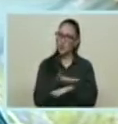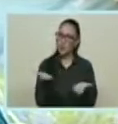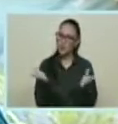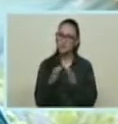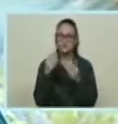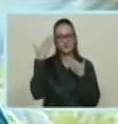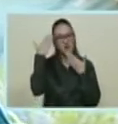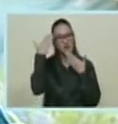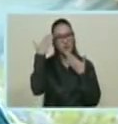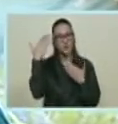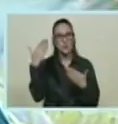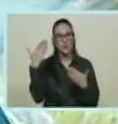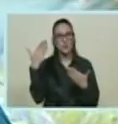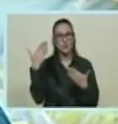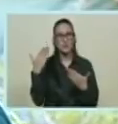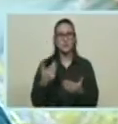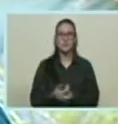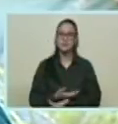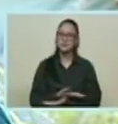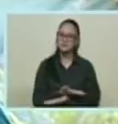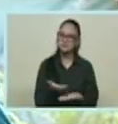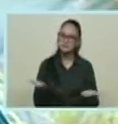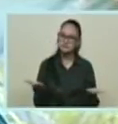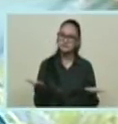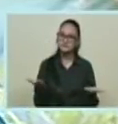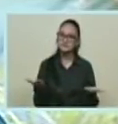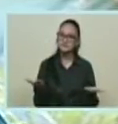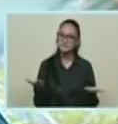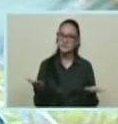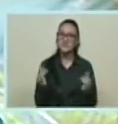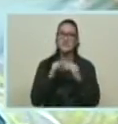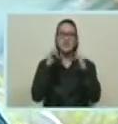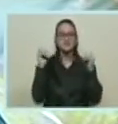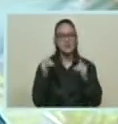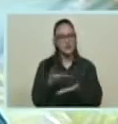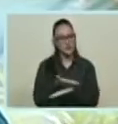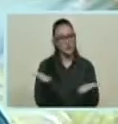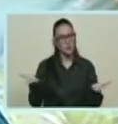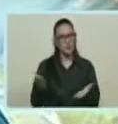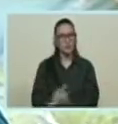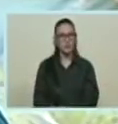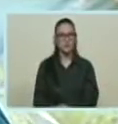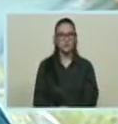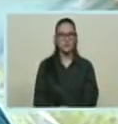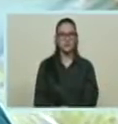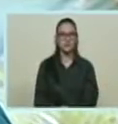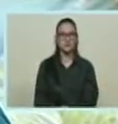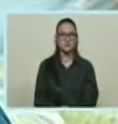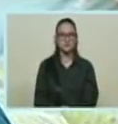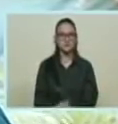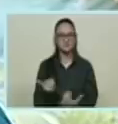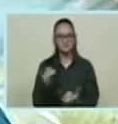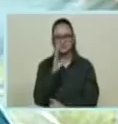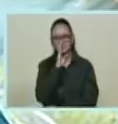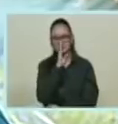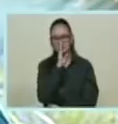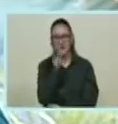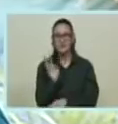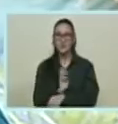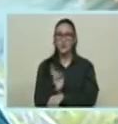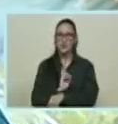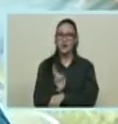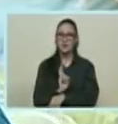mis saludos. Y mis deseos son de felicidad. Bueno, vamos a hacer un pase de manera